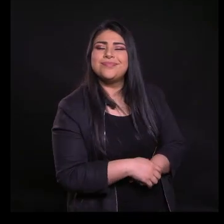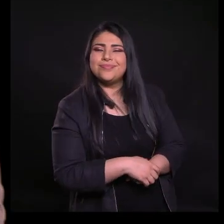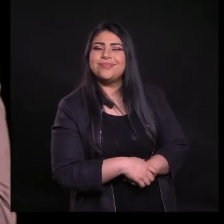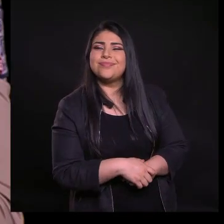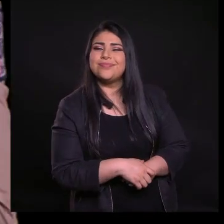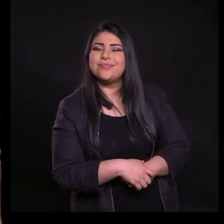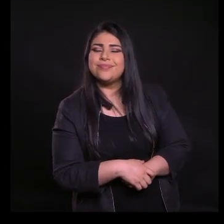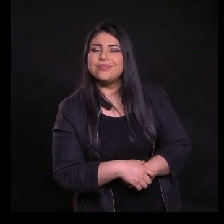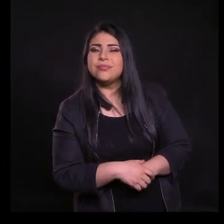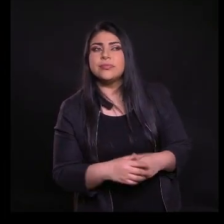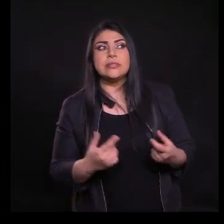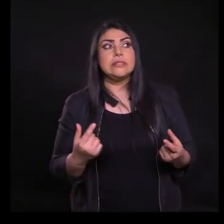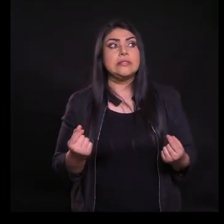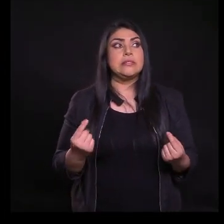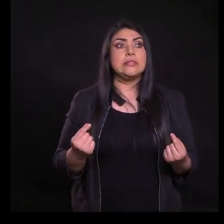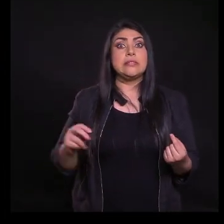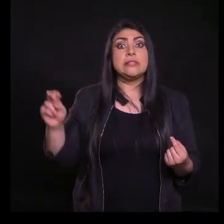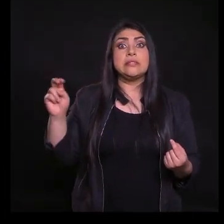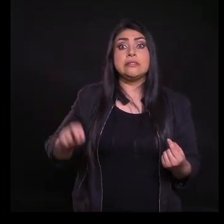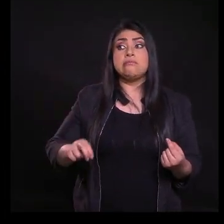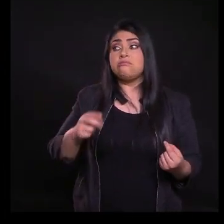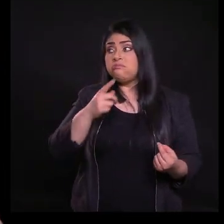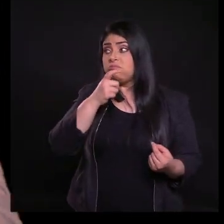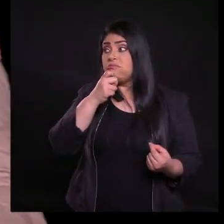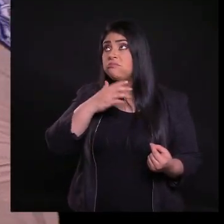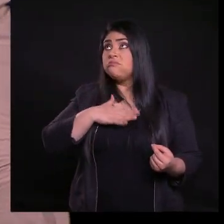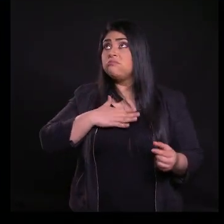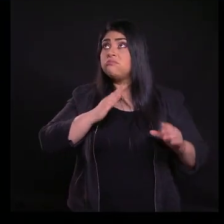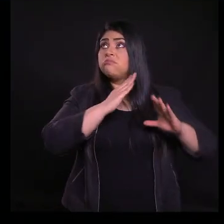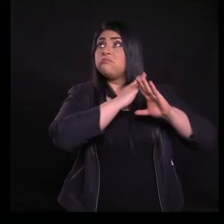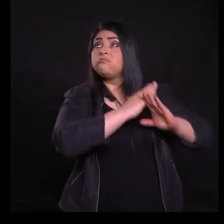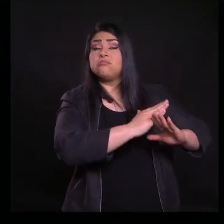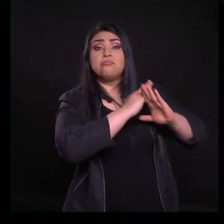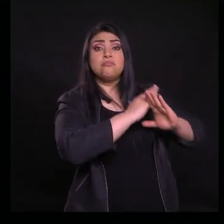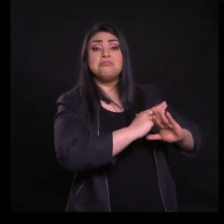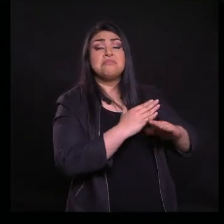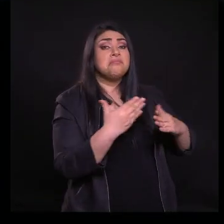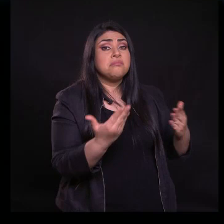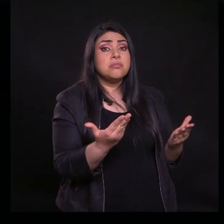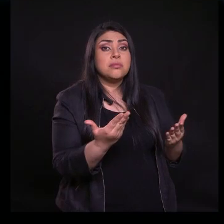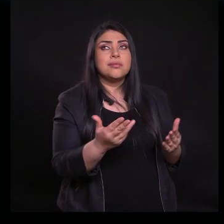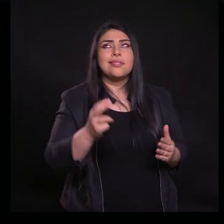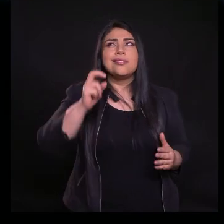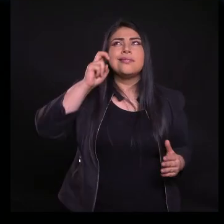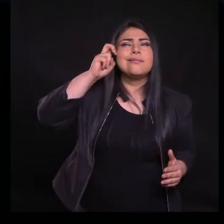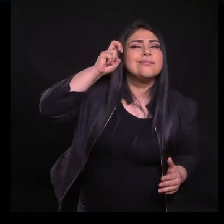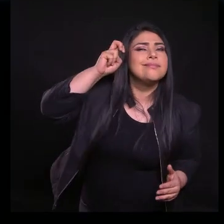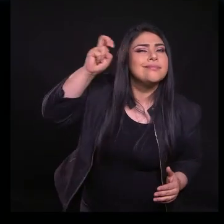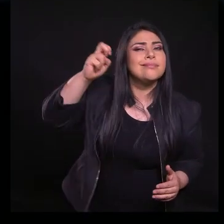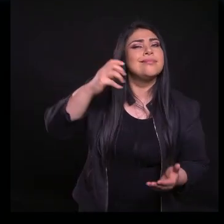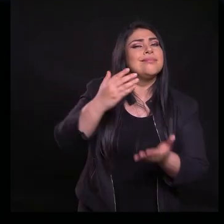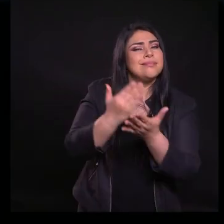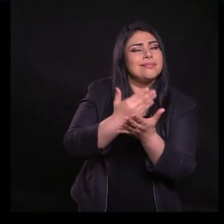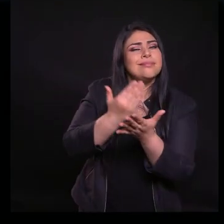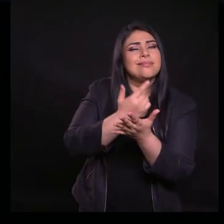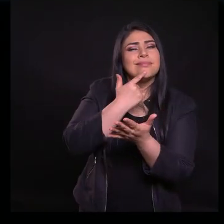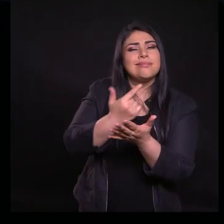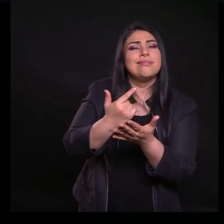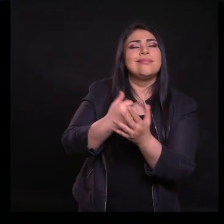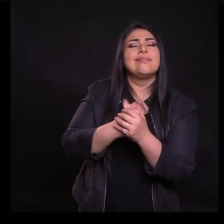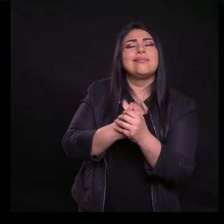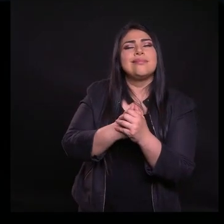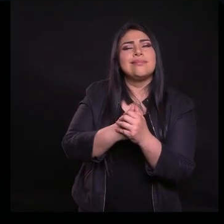qué pasa si necesitamos un defensor sabes él es nuestro mediador dice la palabra 1ª timoteo